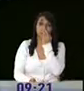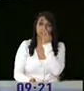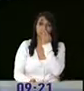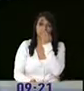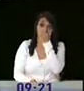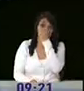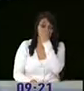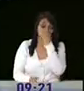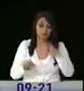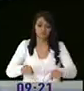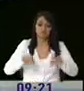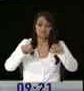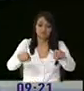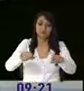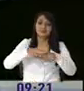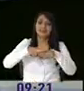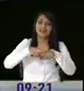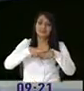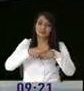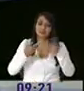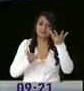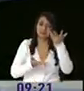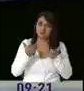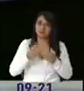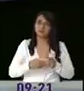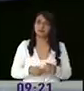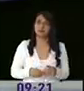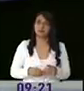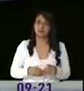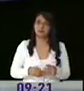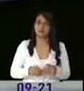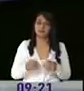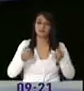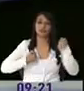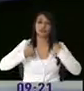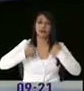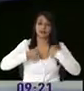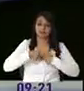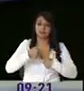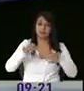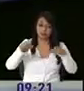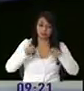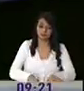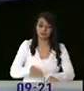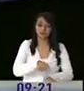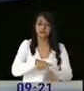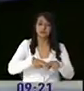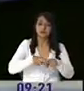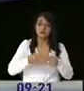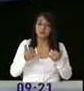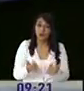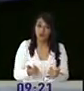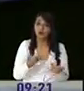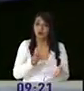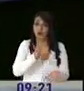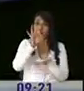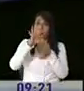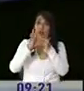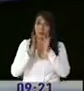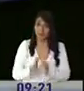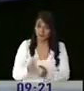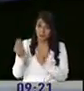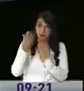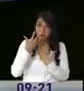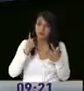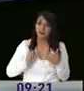un baúl de un taxi esto Se presume que se trata de el chófer del automóvil en este punto de la ciudad estamos con Iván Iván por favor los